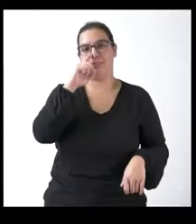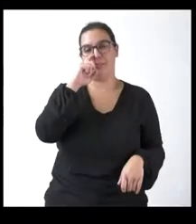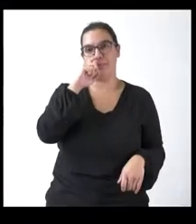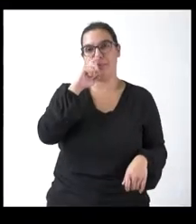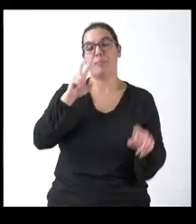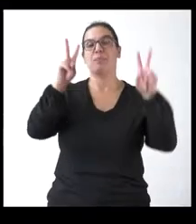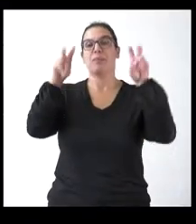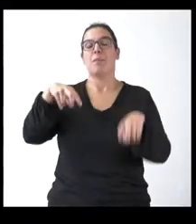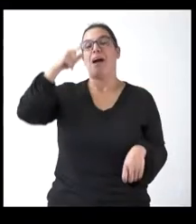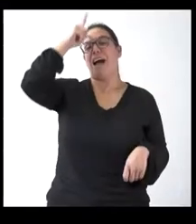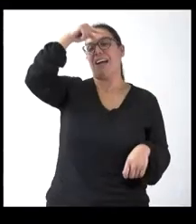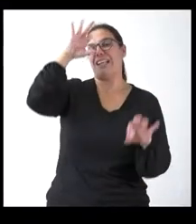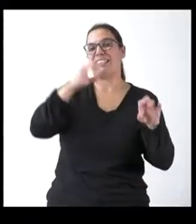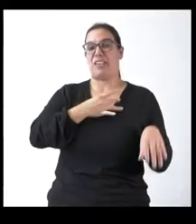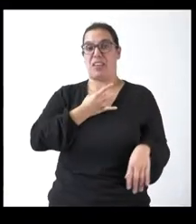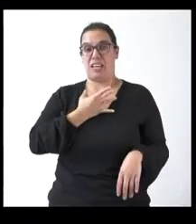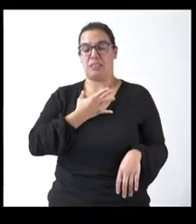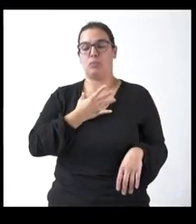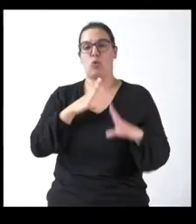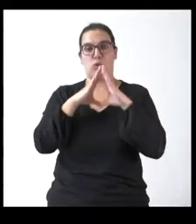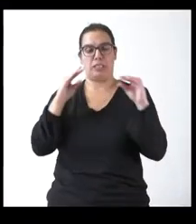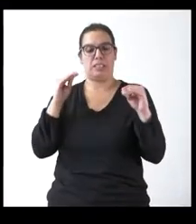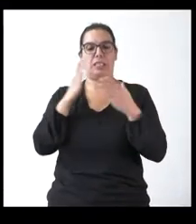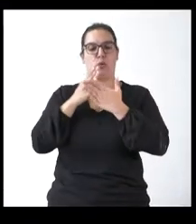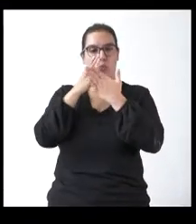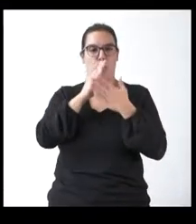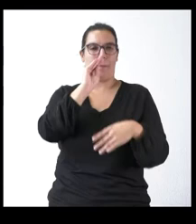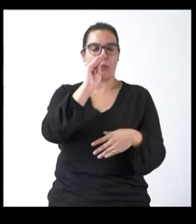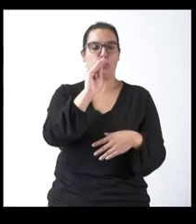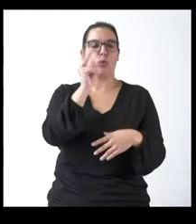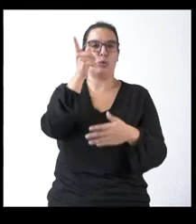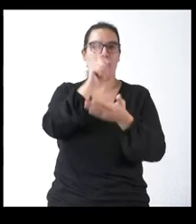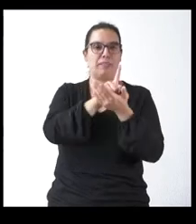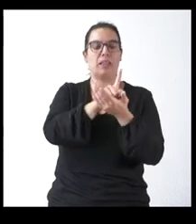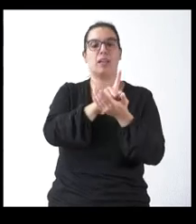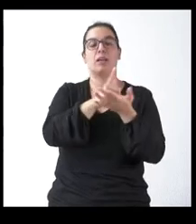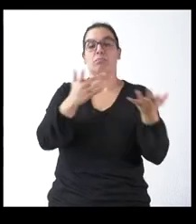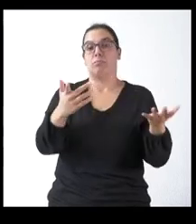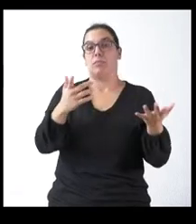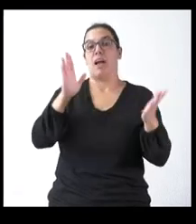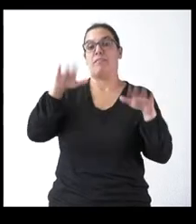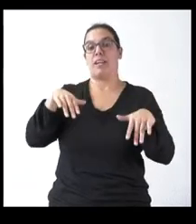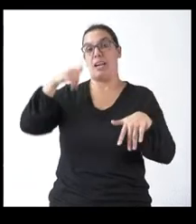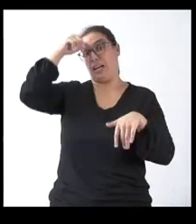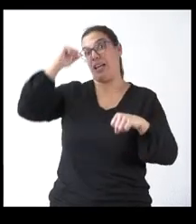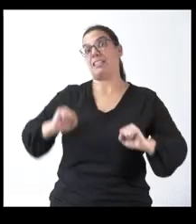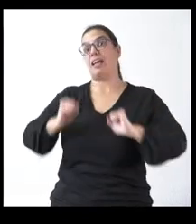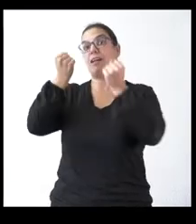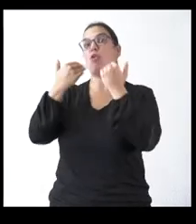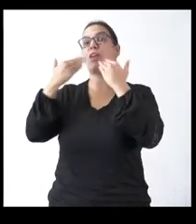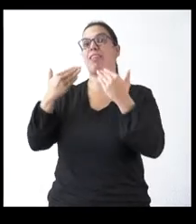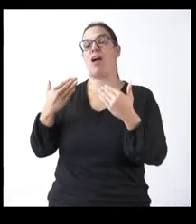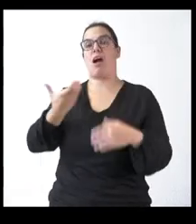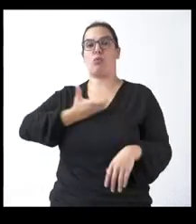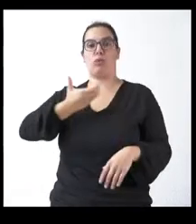cátedra de sindicalismo otra vez Qué le parece el hecho de que si no fuera por el ayuntamiento de Valladolid esta cátedra desaparecería